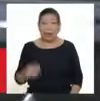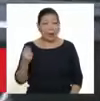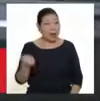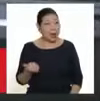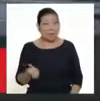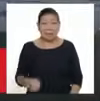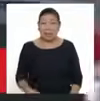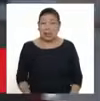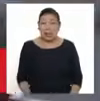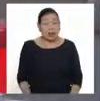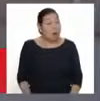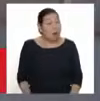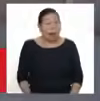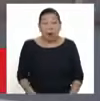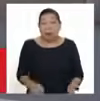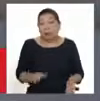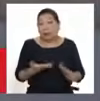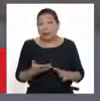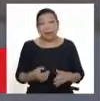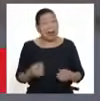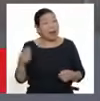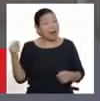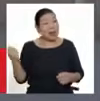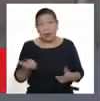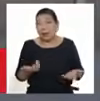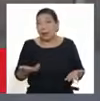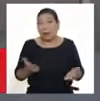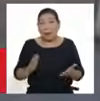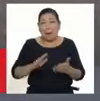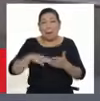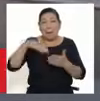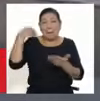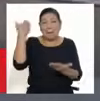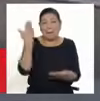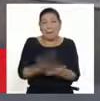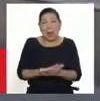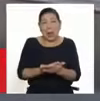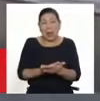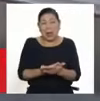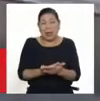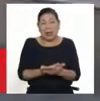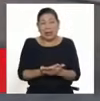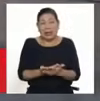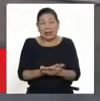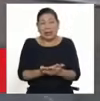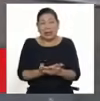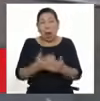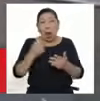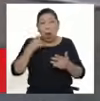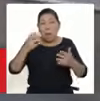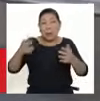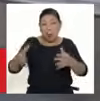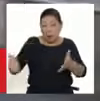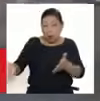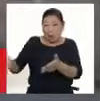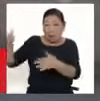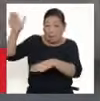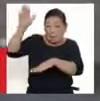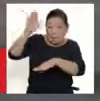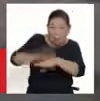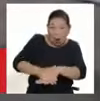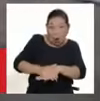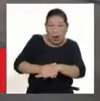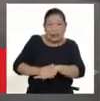segundo, de manera instantánea, efectivamente, porque cae el grupo electrógeno por el lado o la cabina del conductor. Y él queda